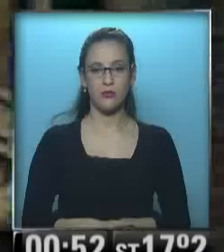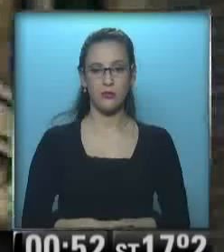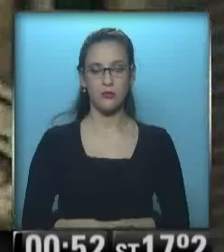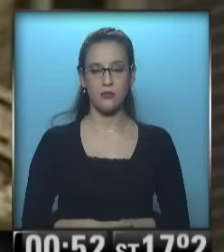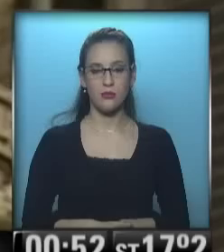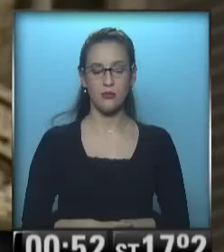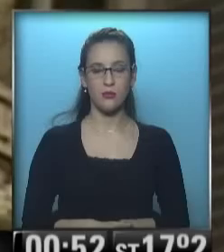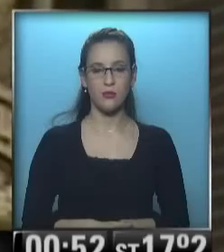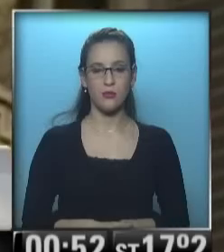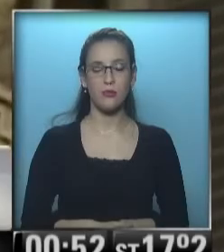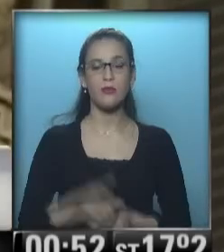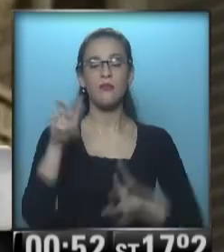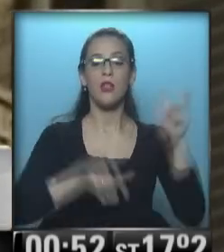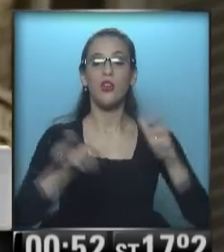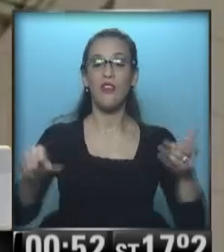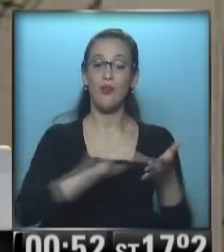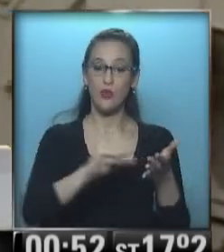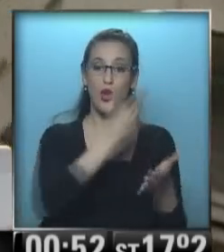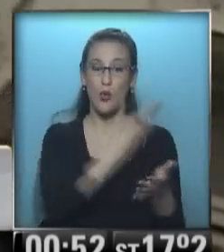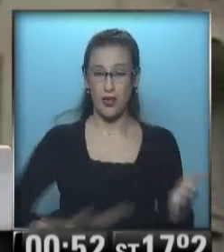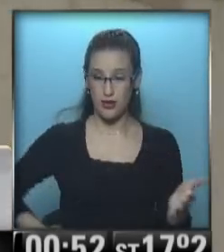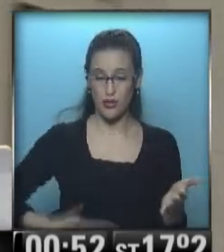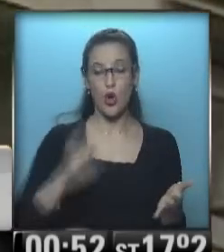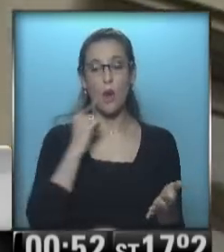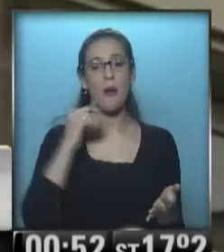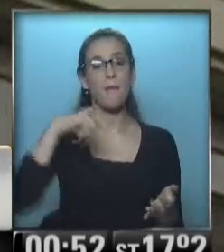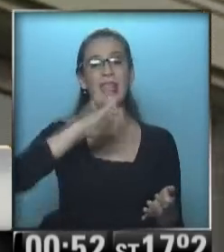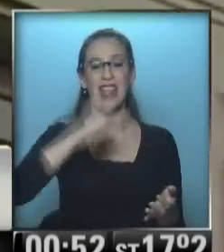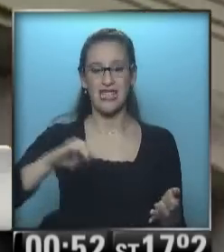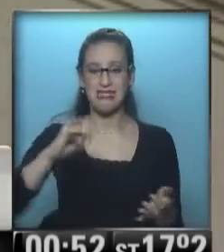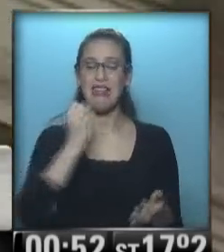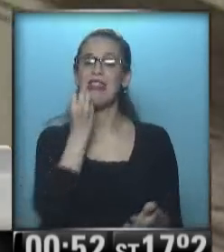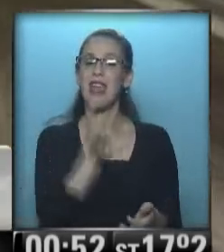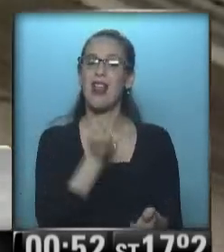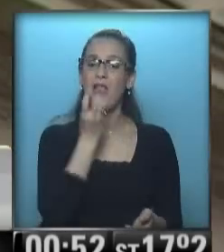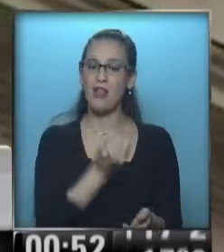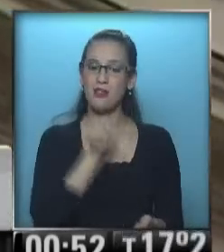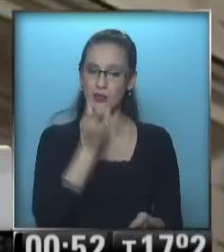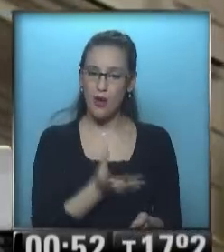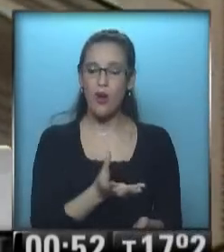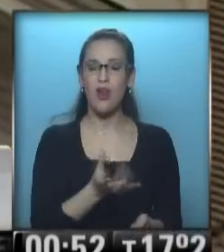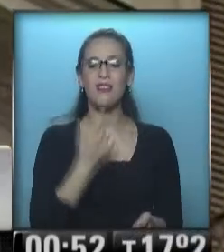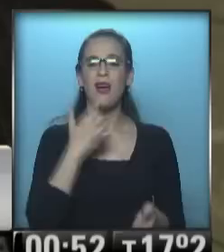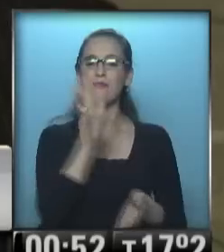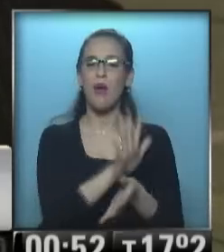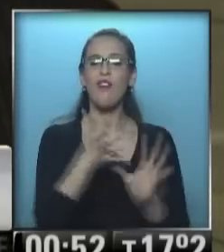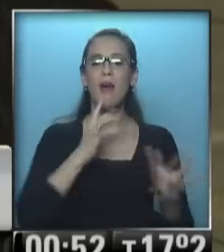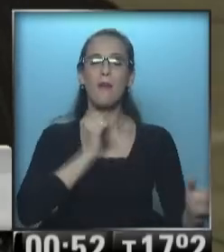Para funcionarios del gobierno, las declaraciones de Héctor Méndez, titular de la UIA, son una provocación de las